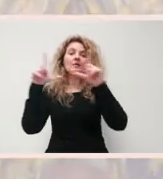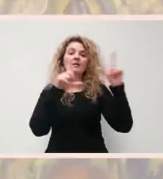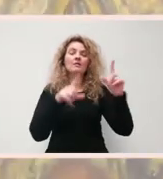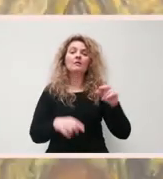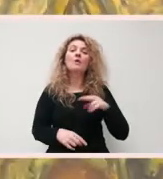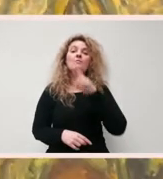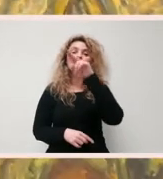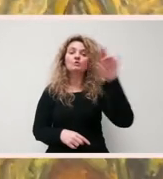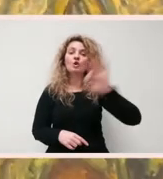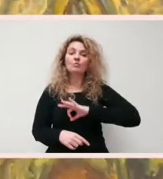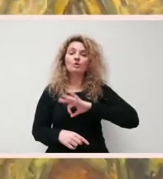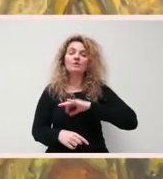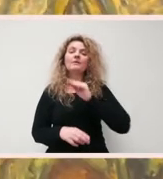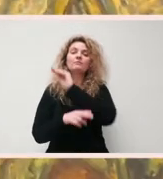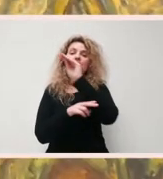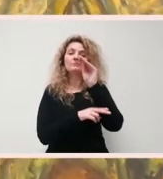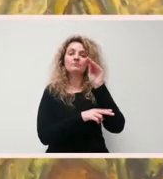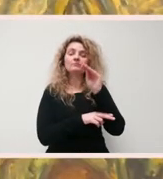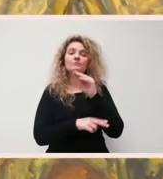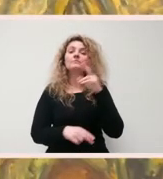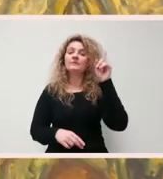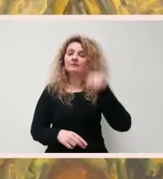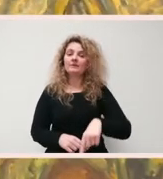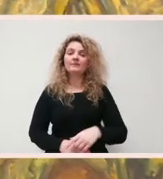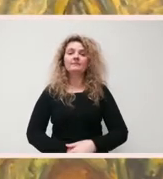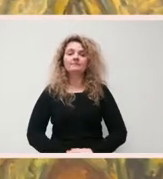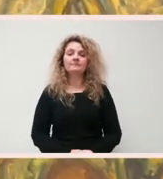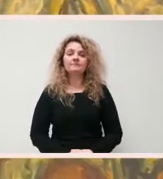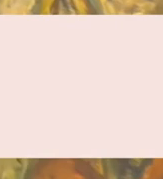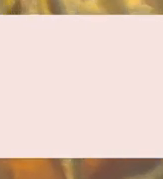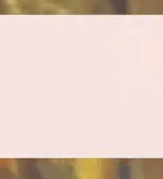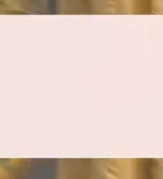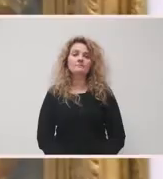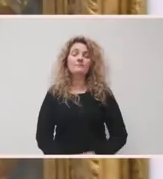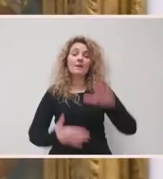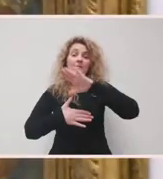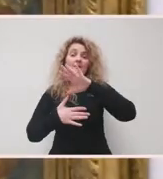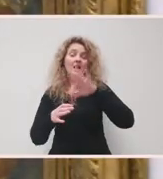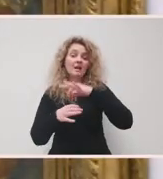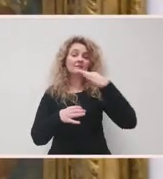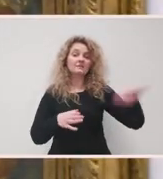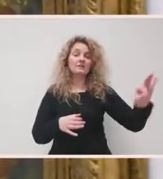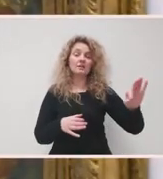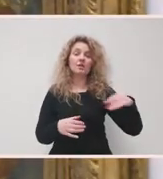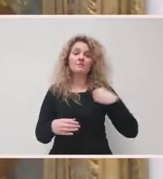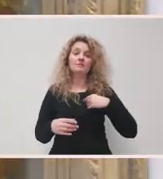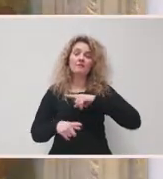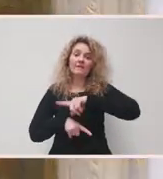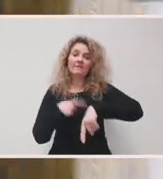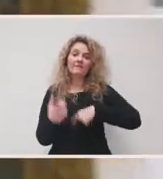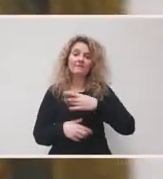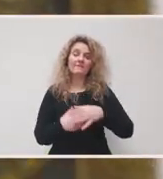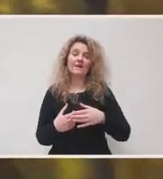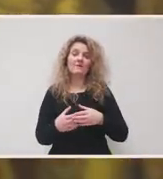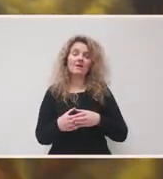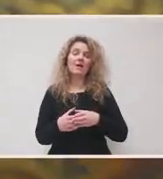Pontevedra. O exilio americano dele da súa familia levará en primeira instancia a La Habana, despois a Nova